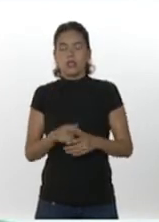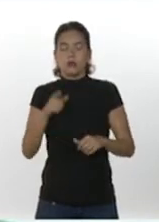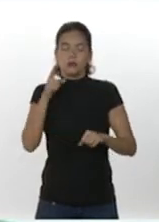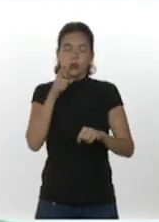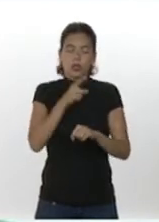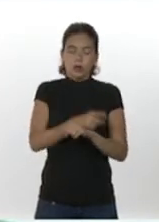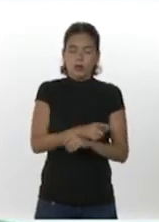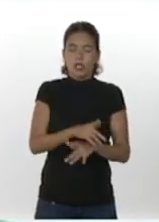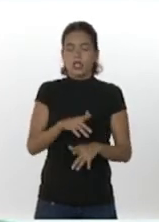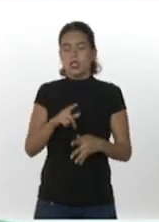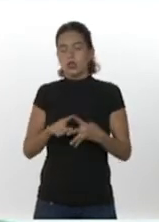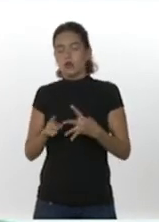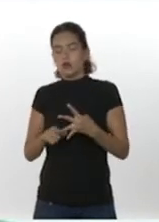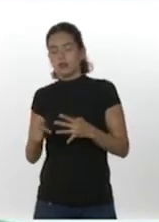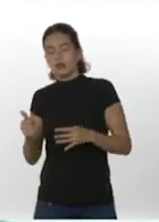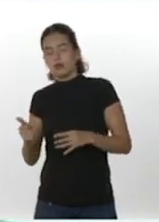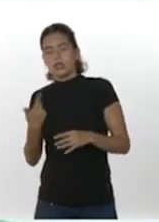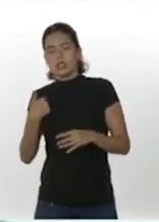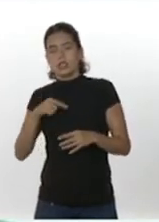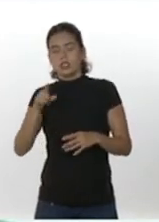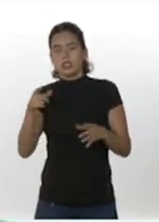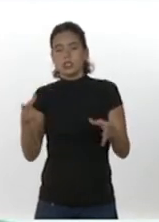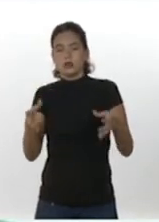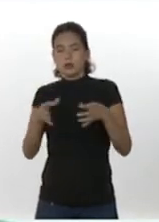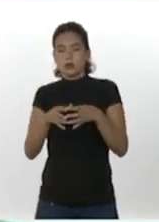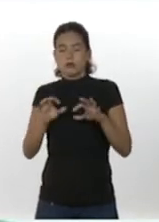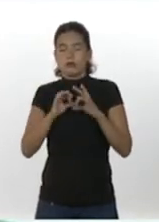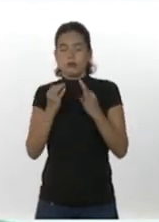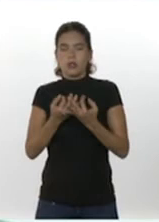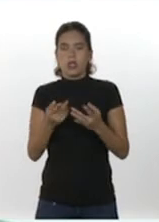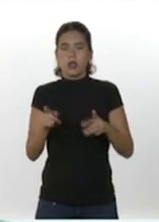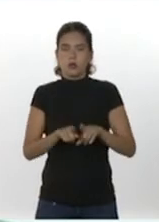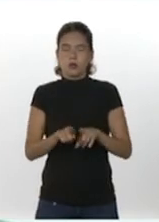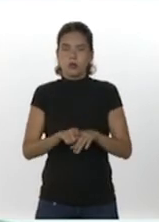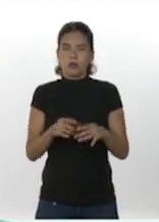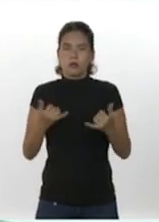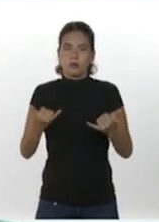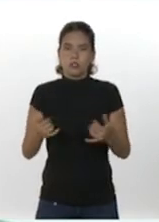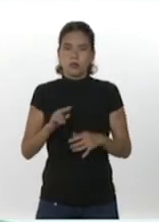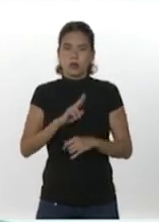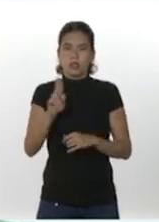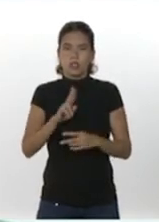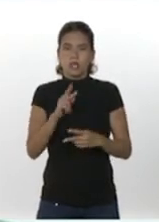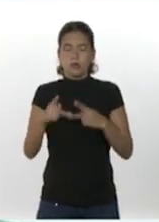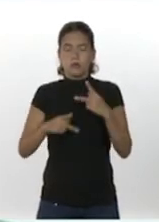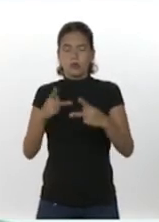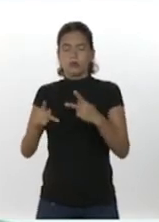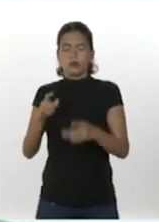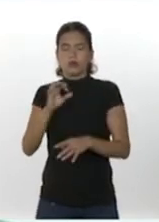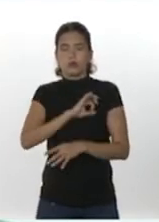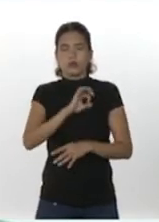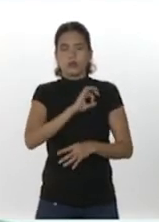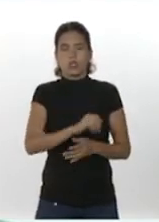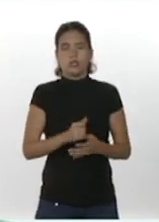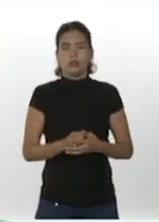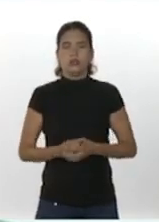y beneficios que gozan el resto del núcleo familiar. Lo mismo ocurre con lo que son las unidades de producción socialista, que ya no involucran solo a la